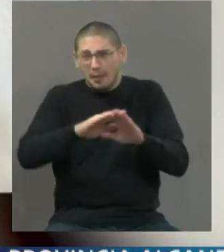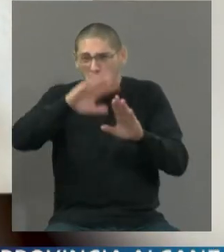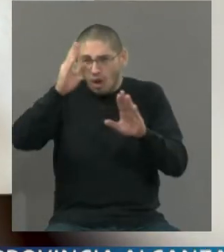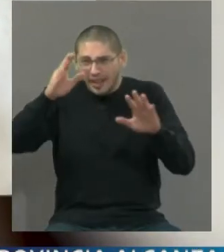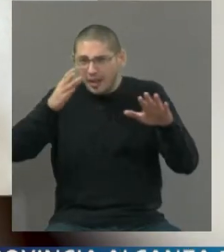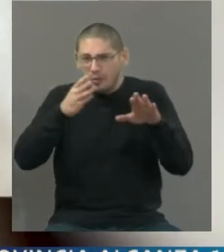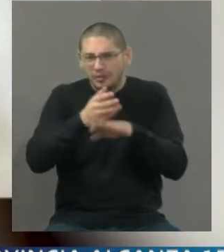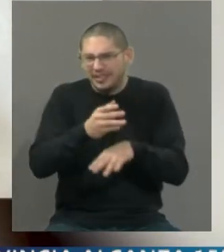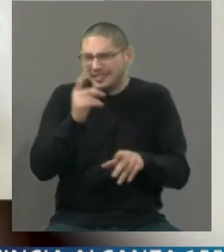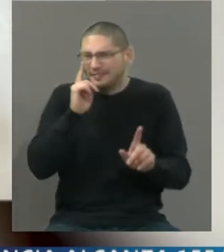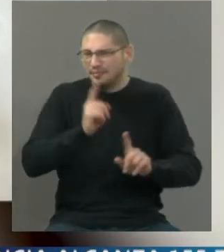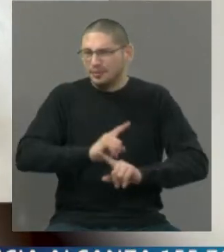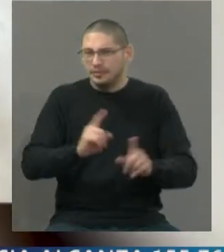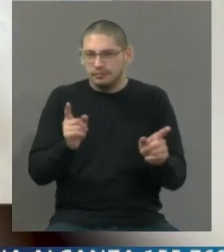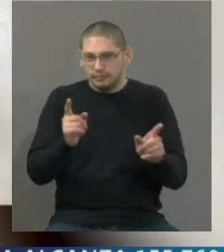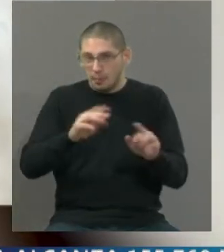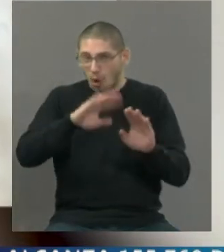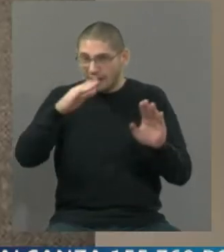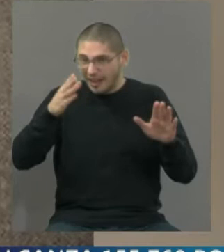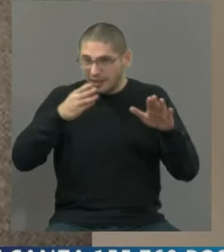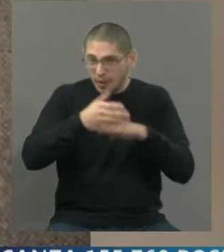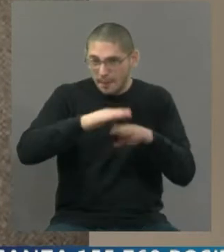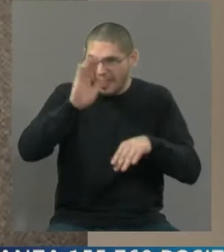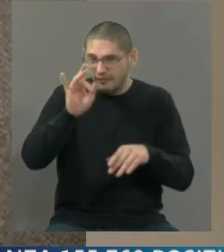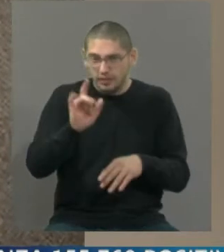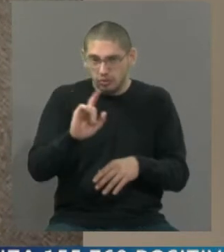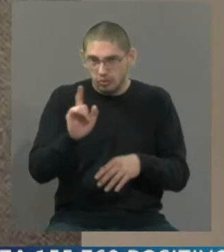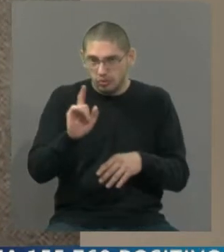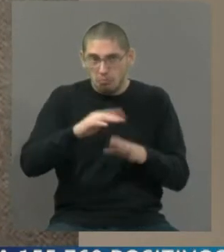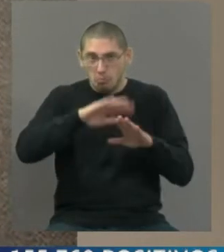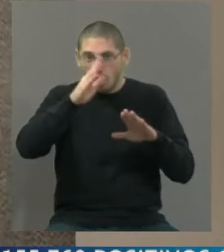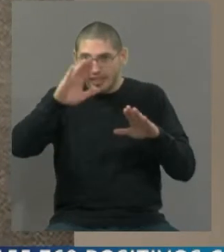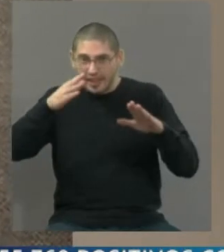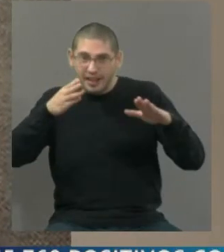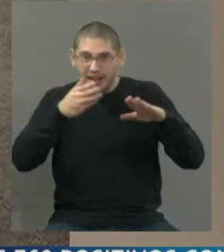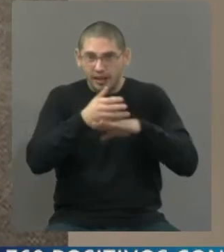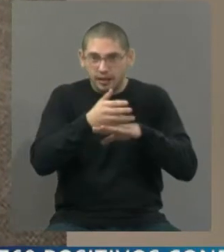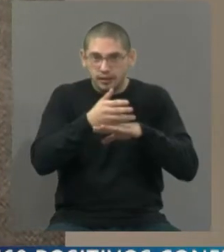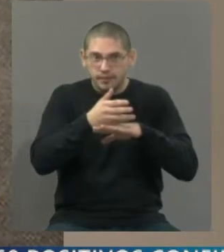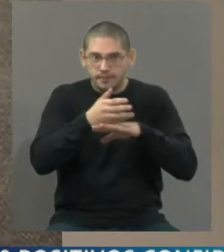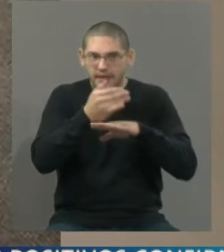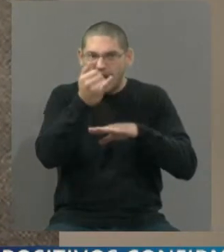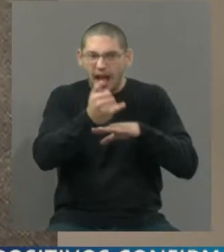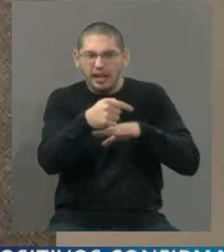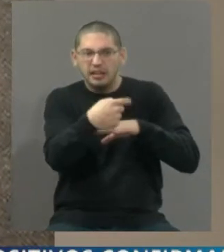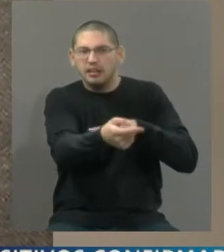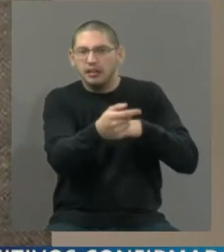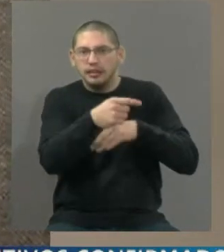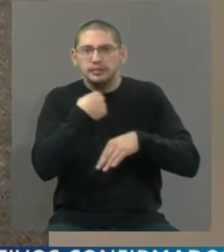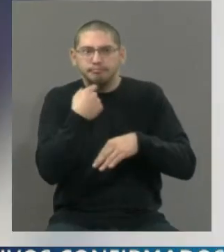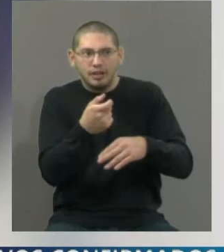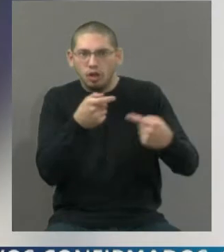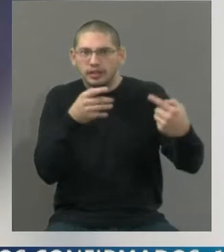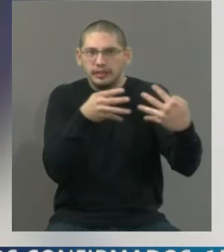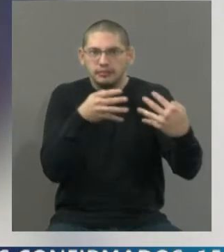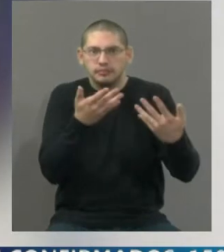más difícil no fue cruzar la cordillera, fue cruzar la cordillera con resistencia enemiga, ¿no? Porque nosotros, por